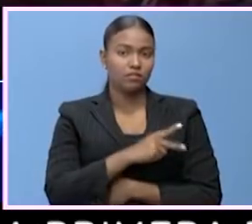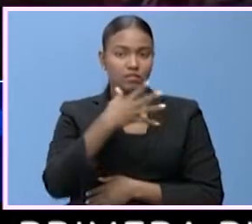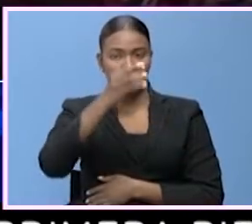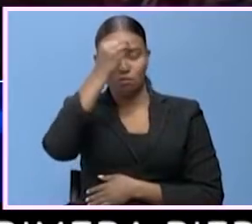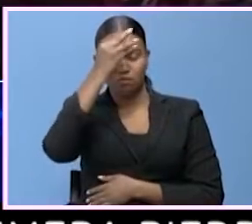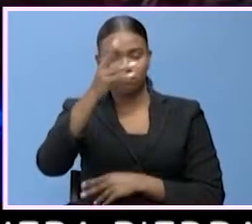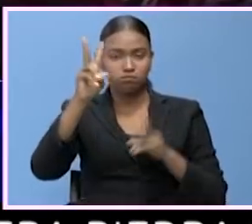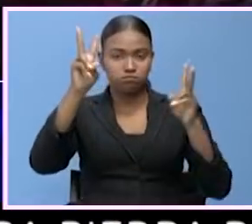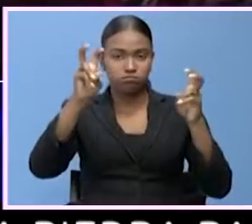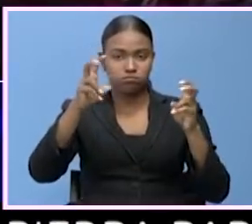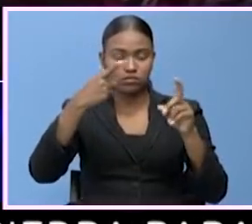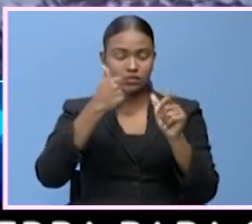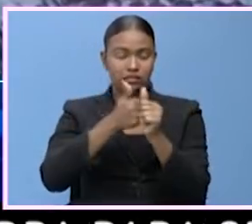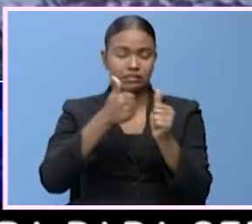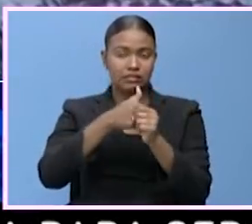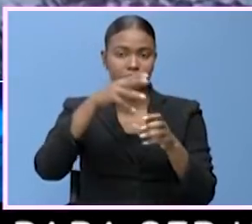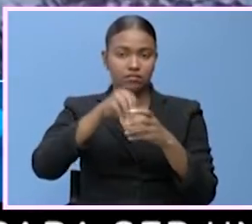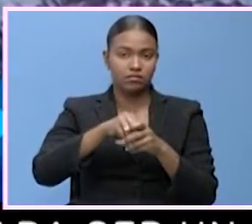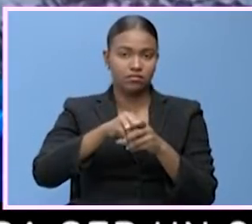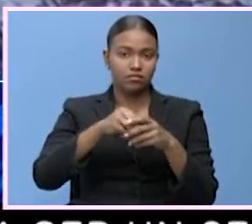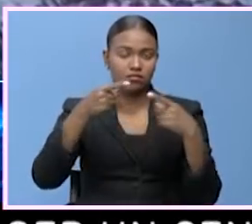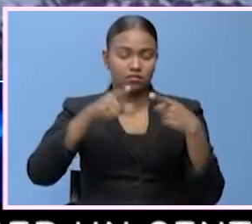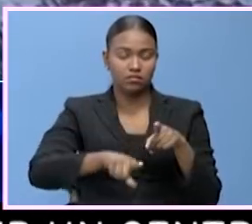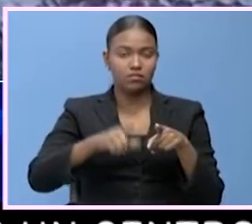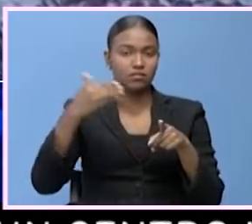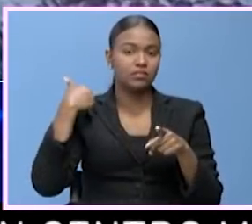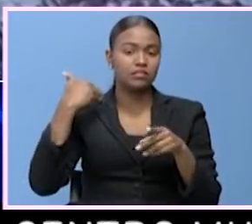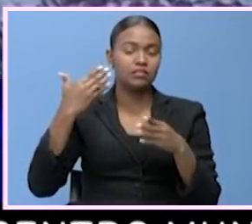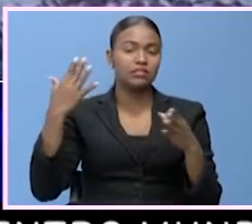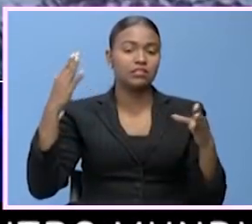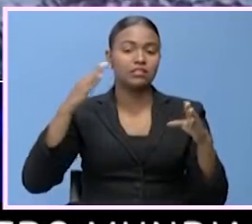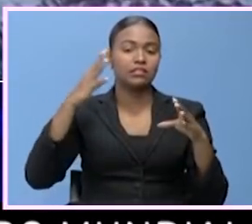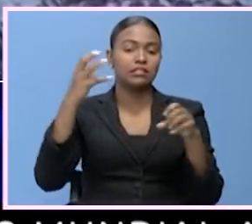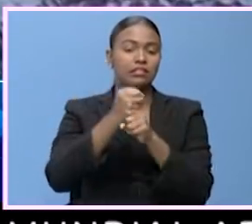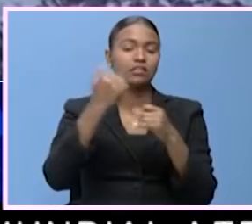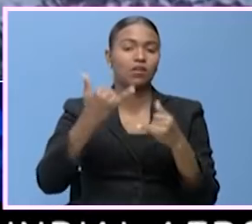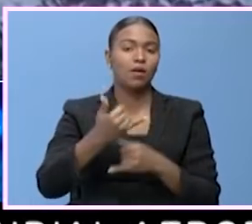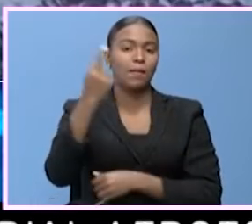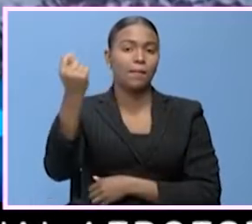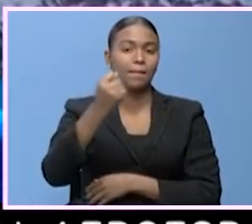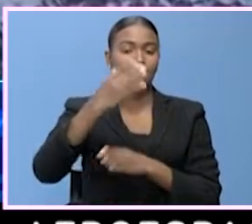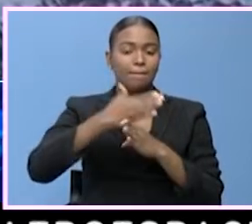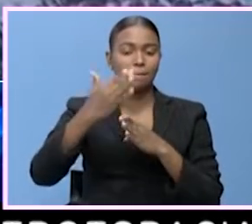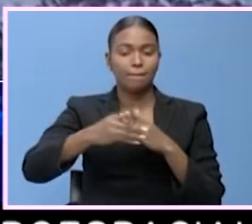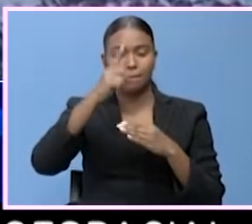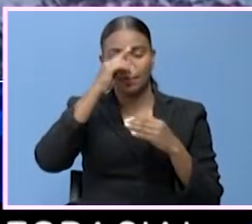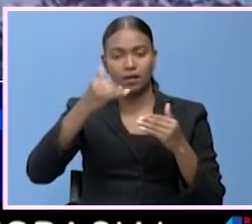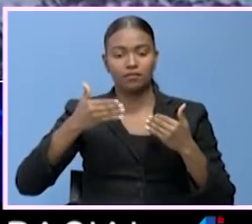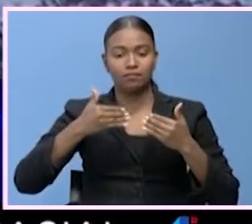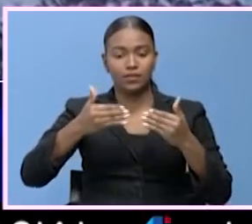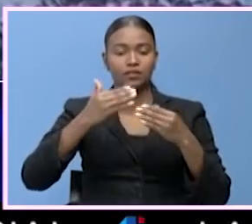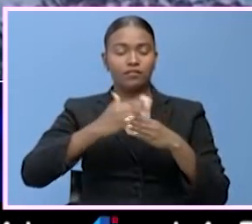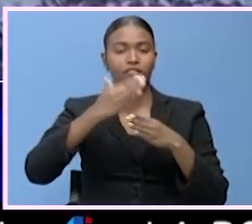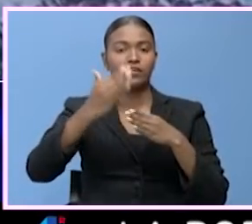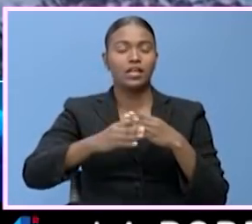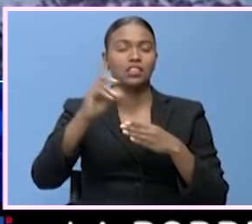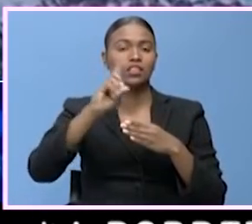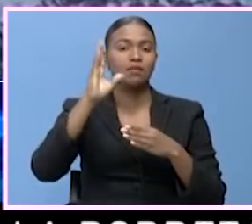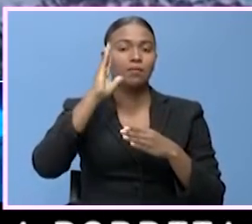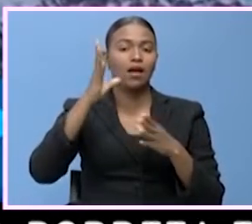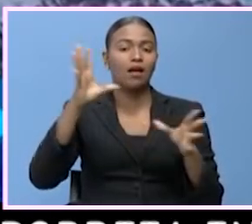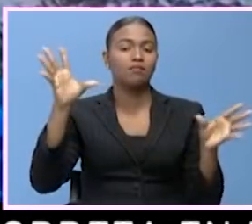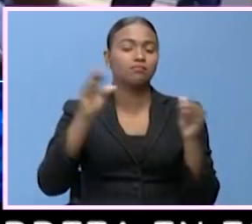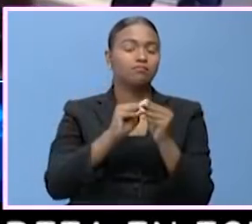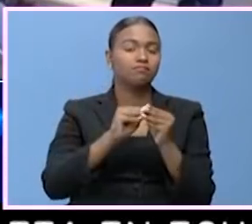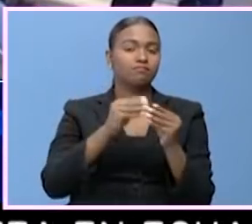los datos del escrutinio preliminar que concluye este martes, para dar paso al proceso final donde se